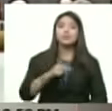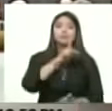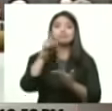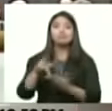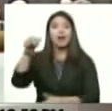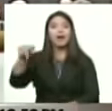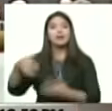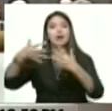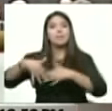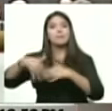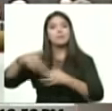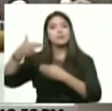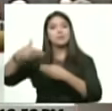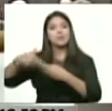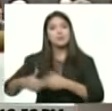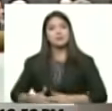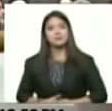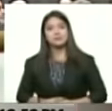PDVSA,